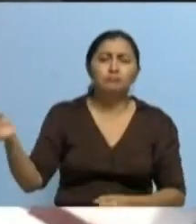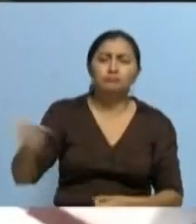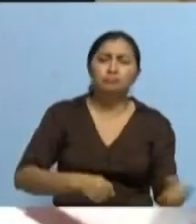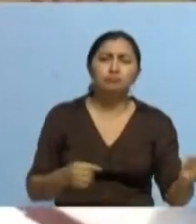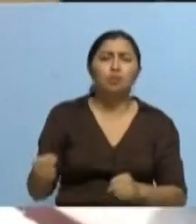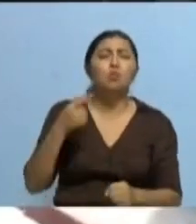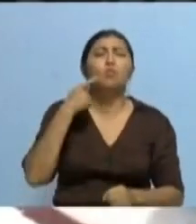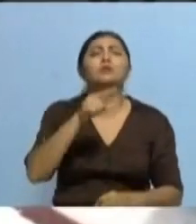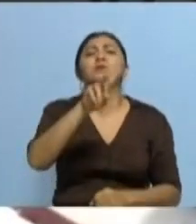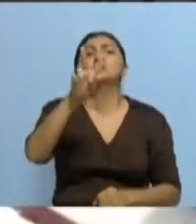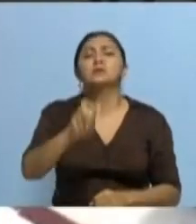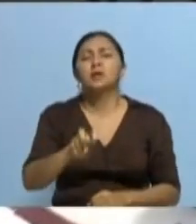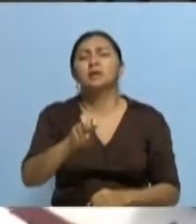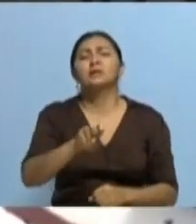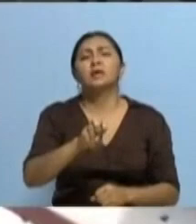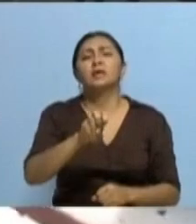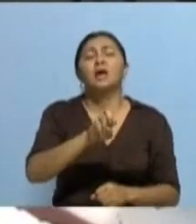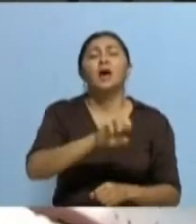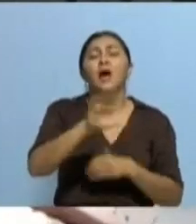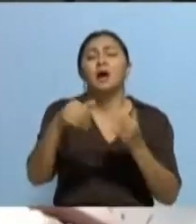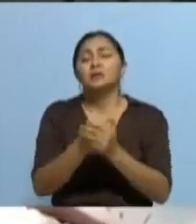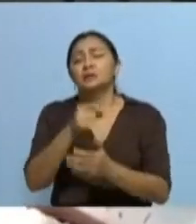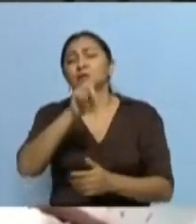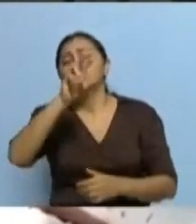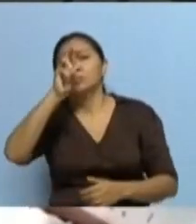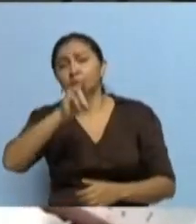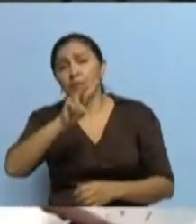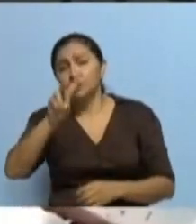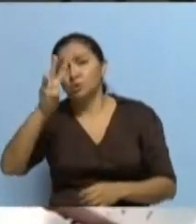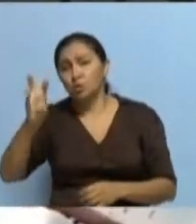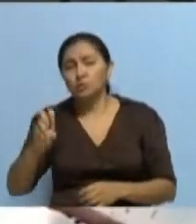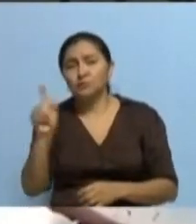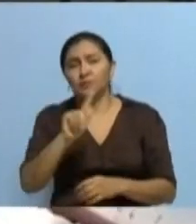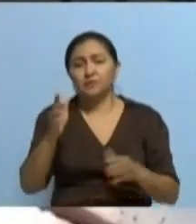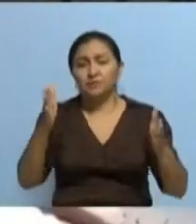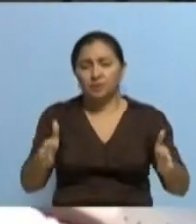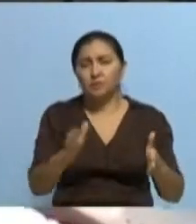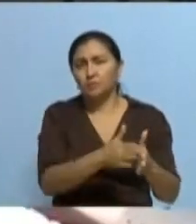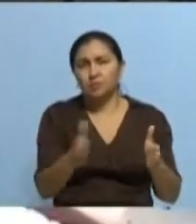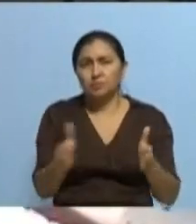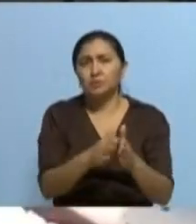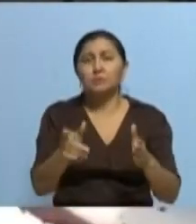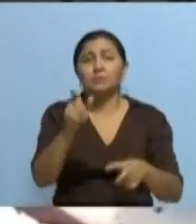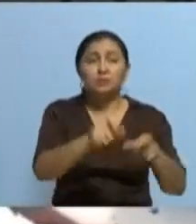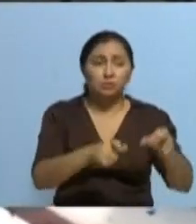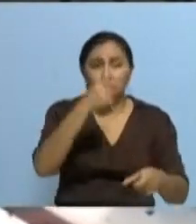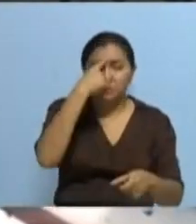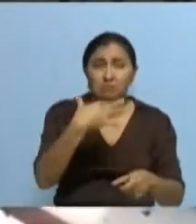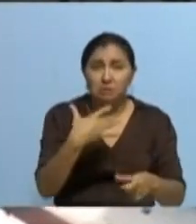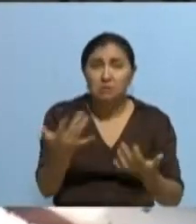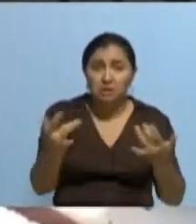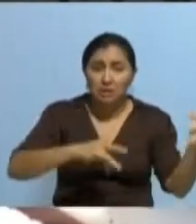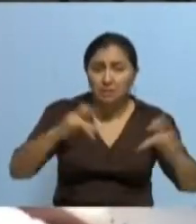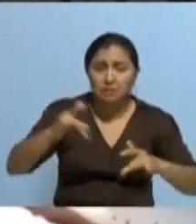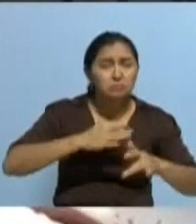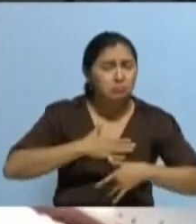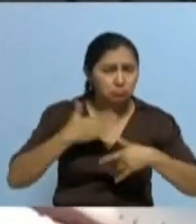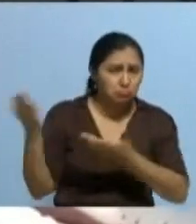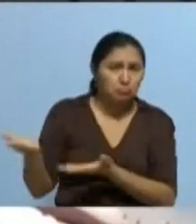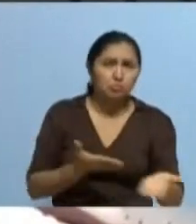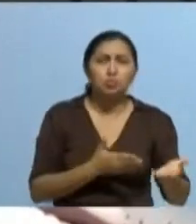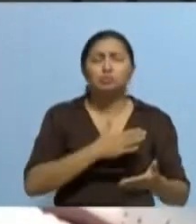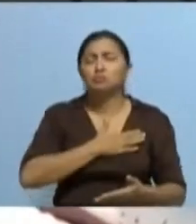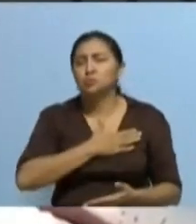día 17 al 28 de febrero. Es muy importante que todos los samarios participen de manera activa en este proceso. Todos